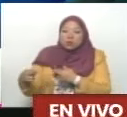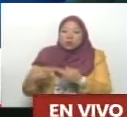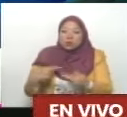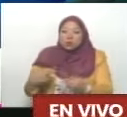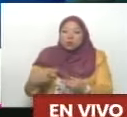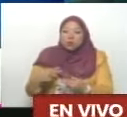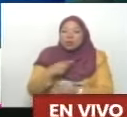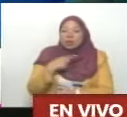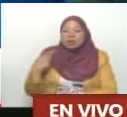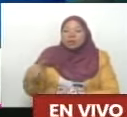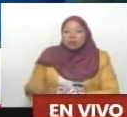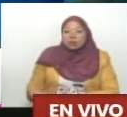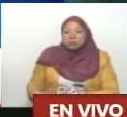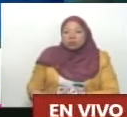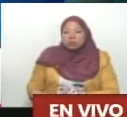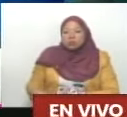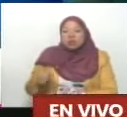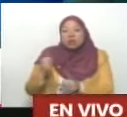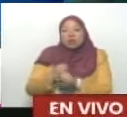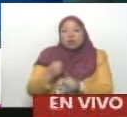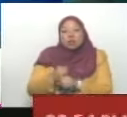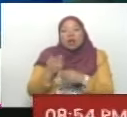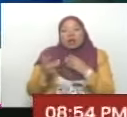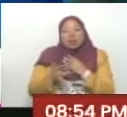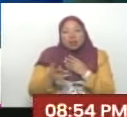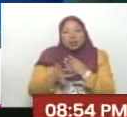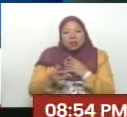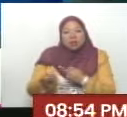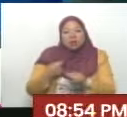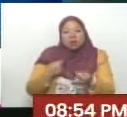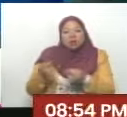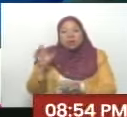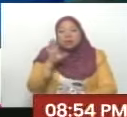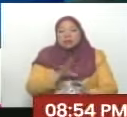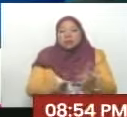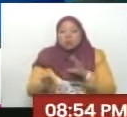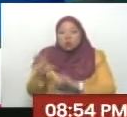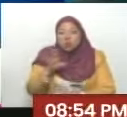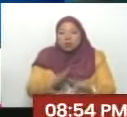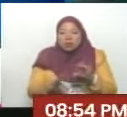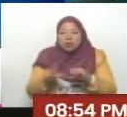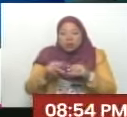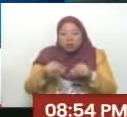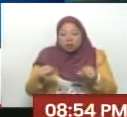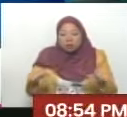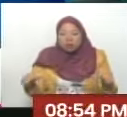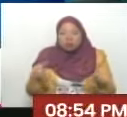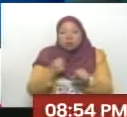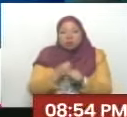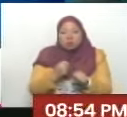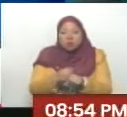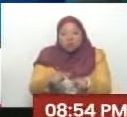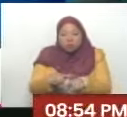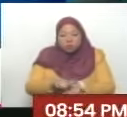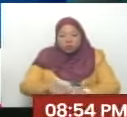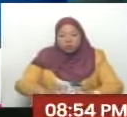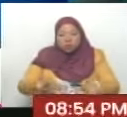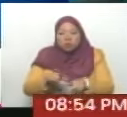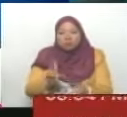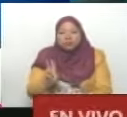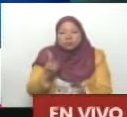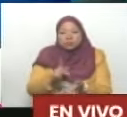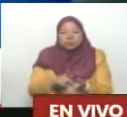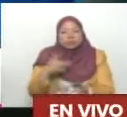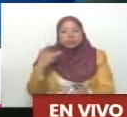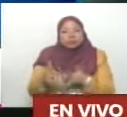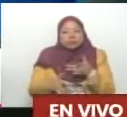República Popular China, se estableció una agenda técnica de cooperación en materia de ciencia, en materia de agricultura, de zonas económicas especiales, y esa agenda